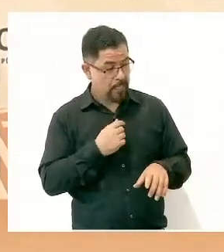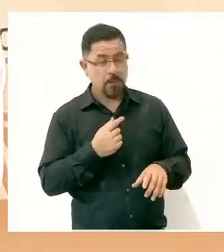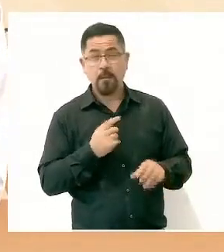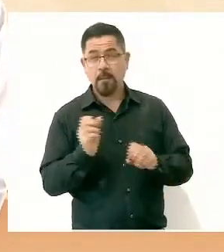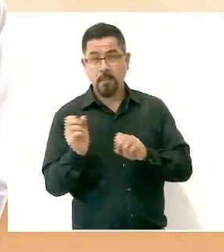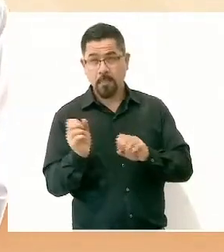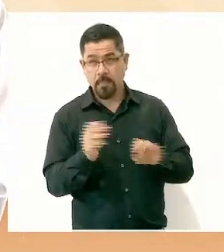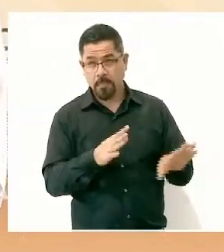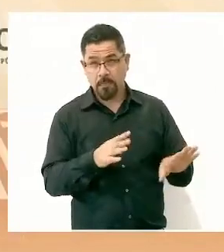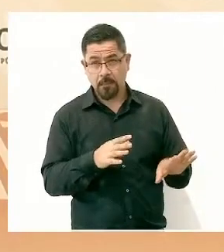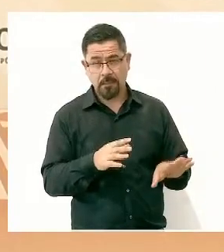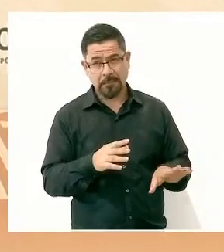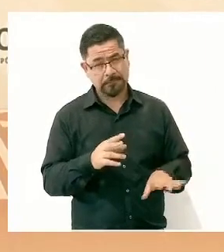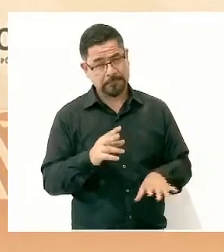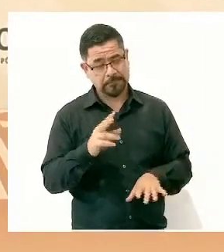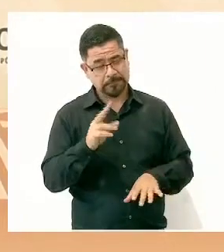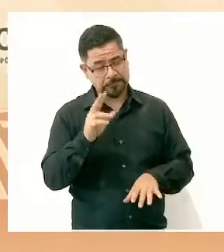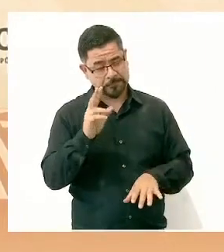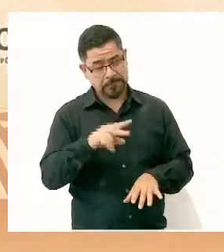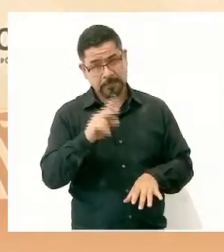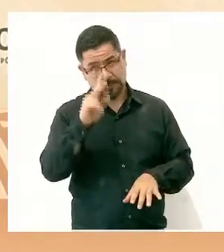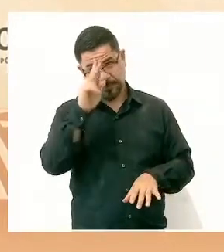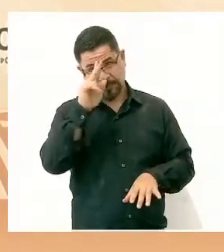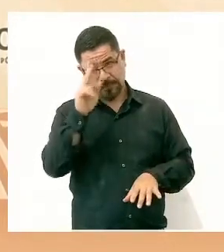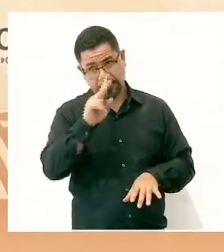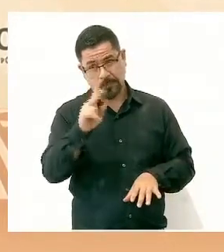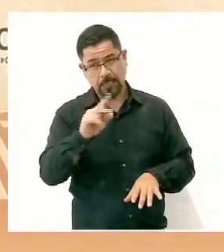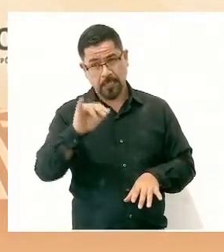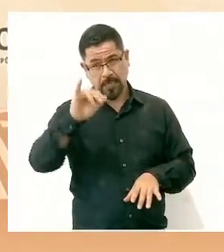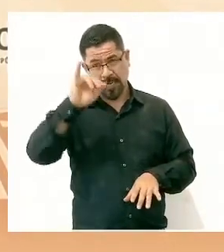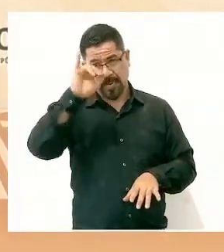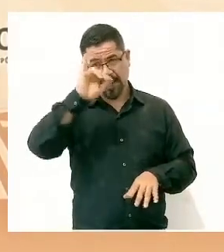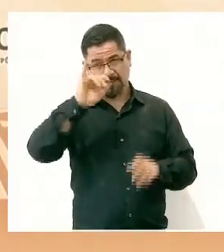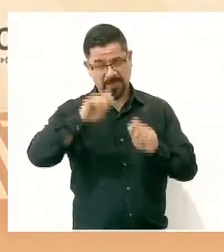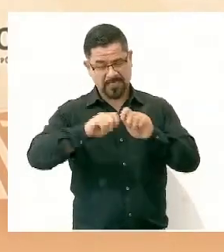objeto de la furia de los capataces.